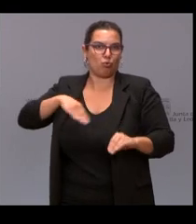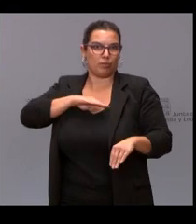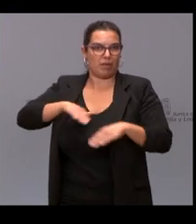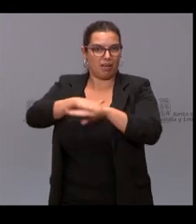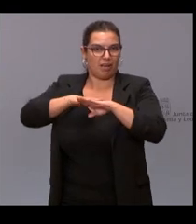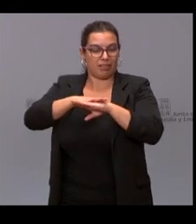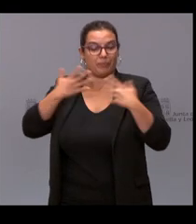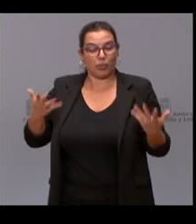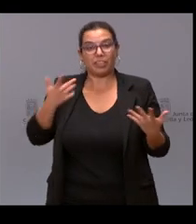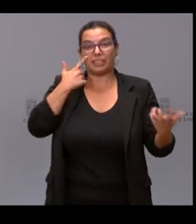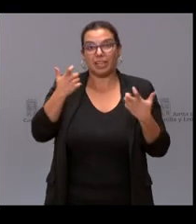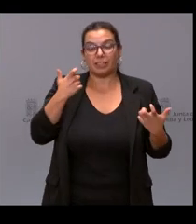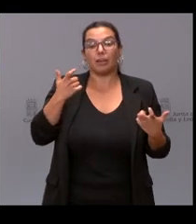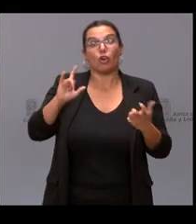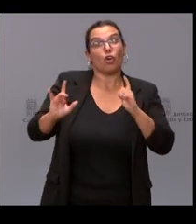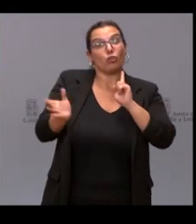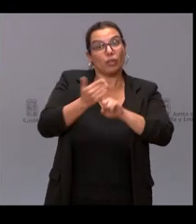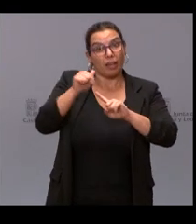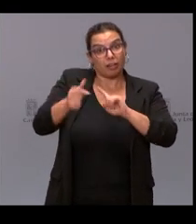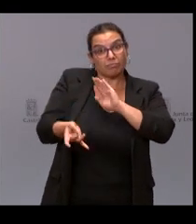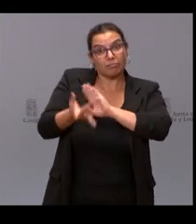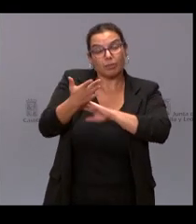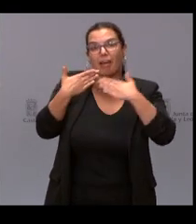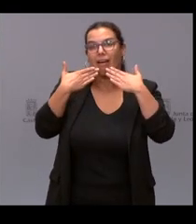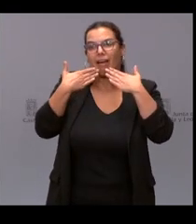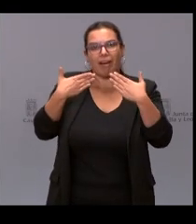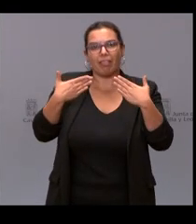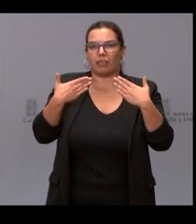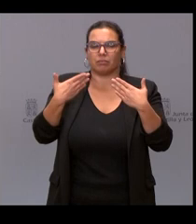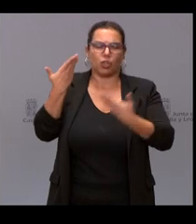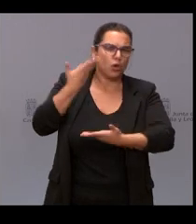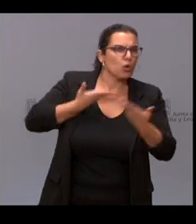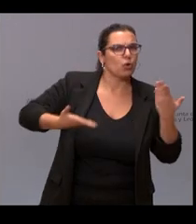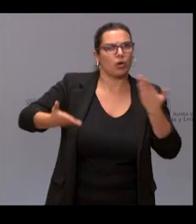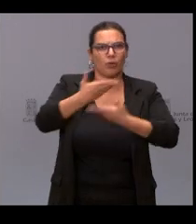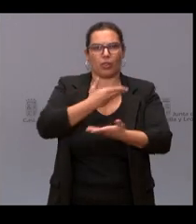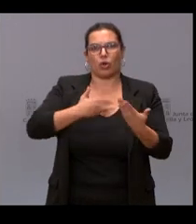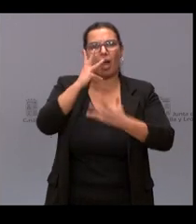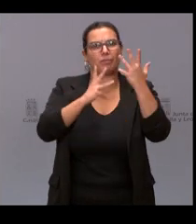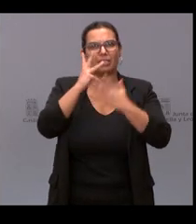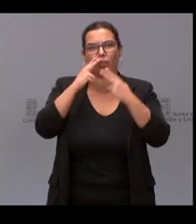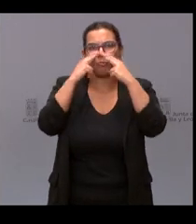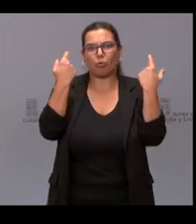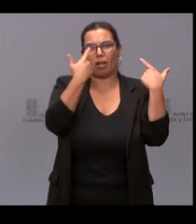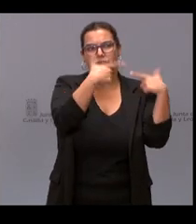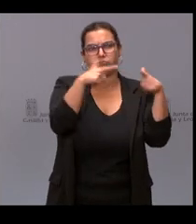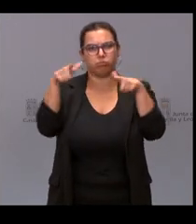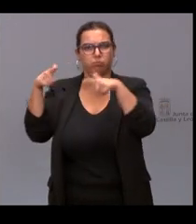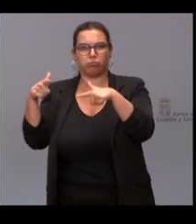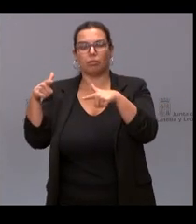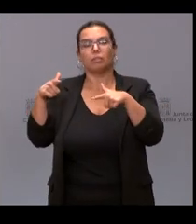que para que esto salga adelante es imprescindible la colaboración entre las distintas administraciones, y aquí la